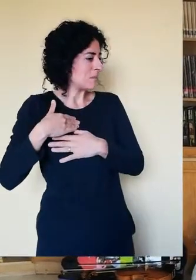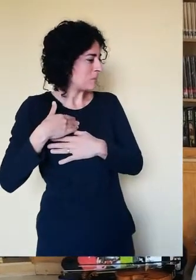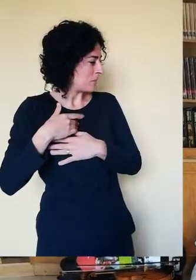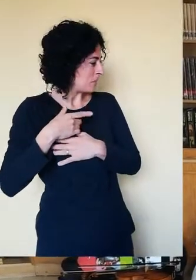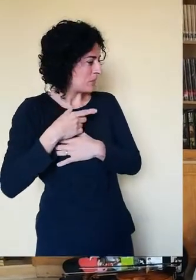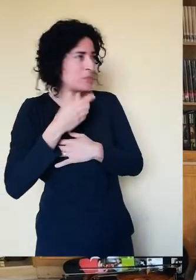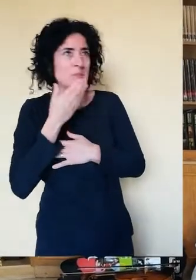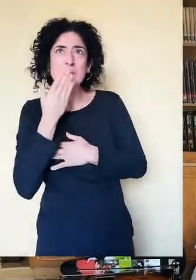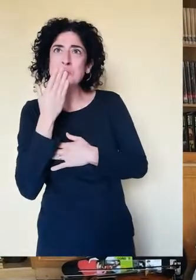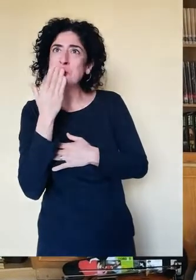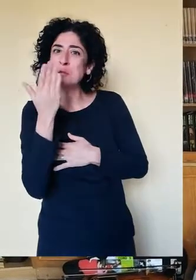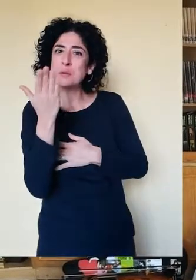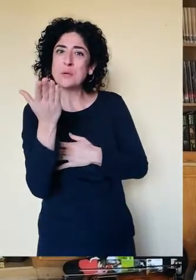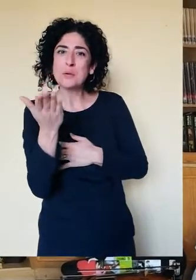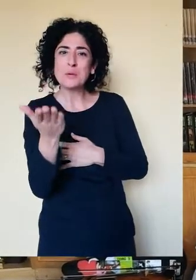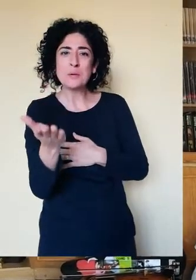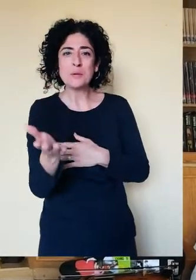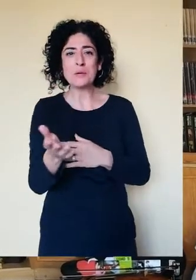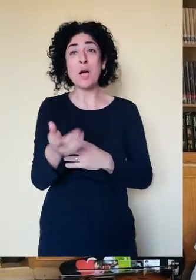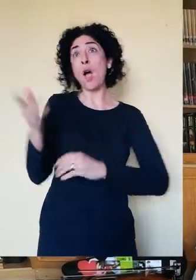quiero mandar.